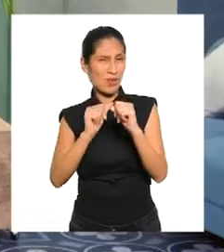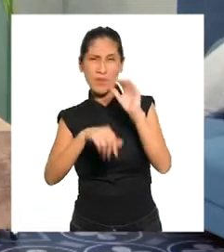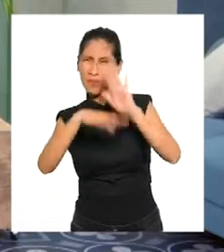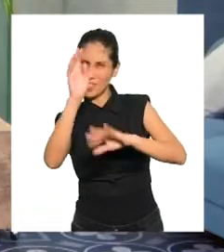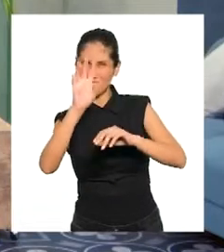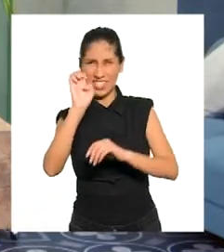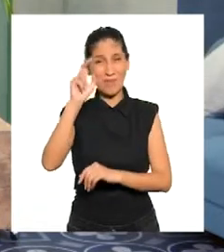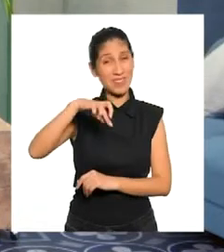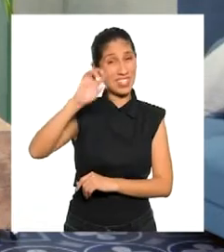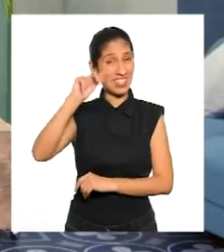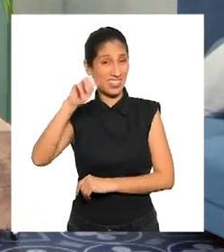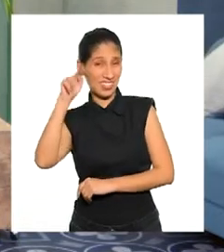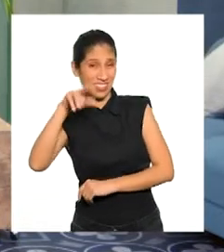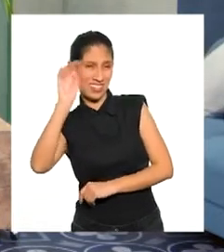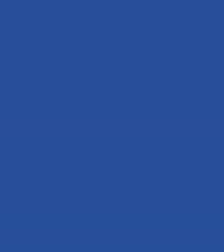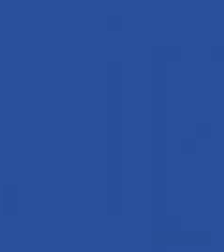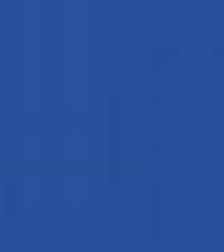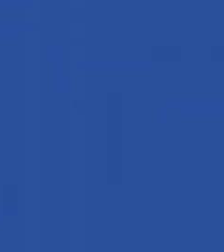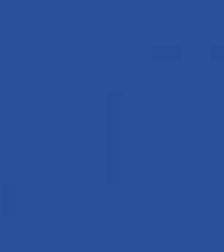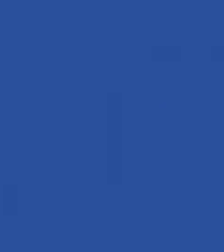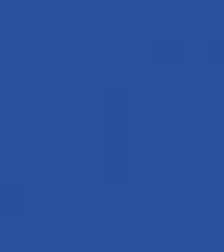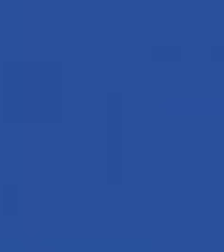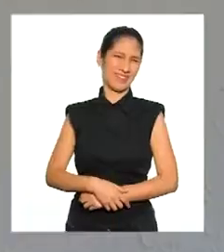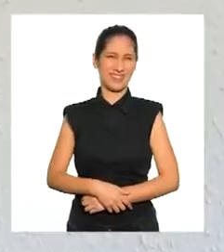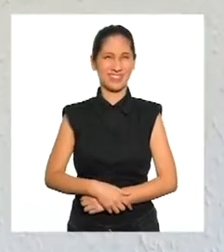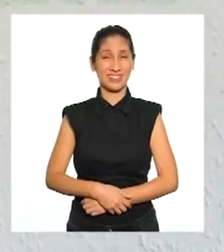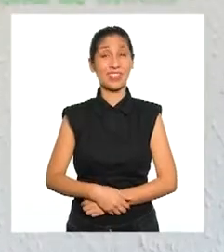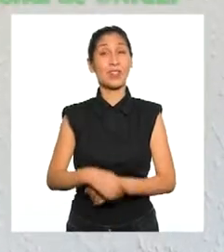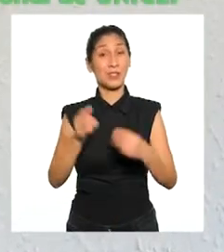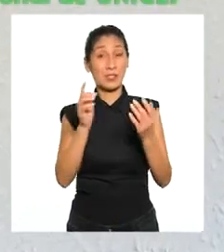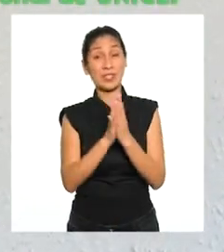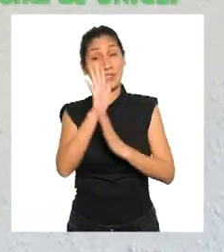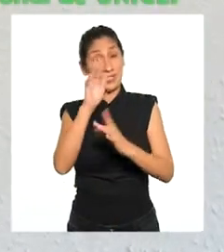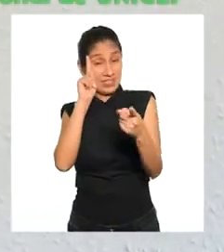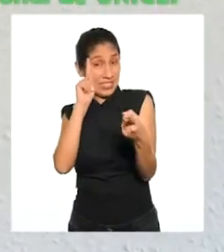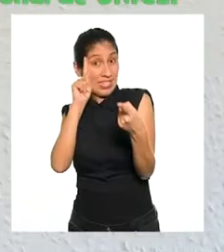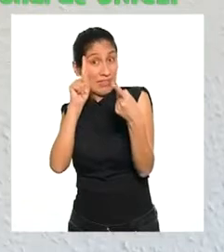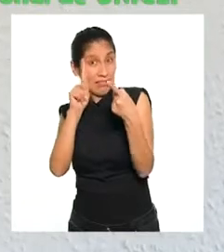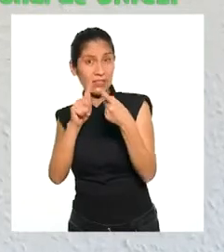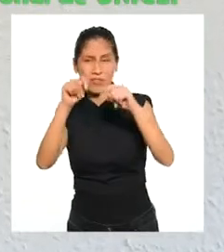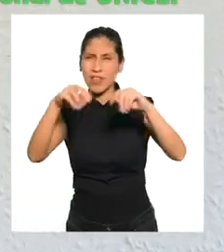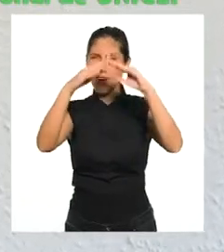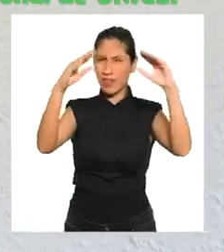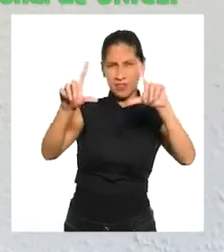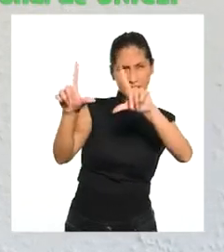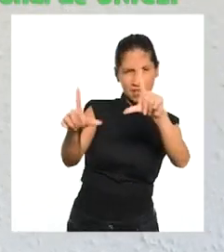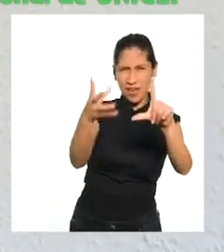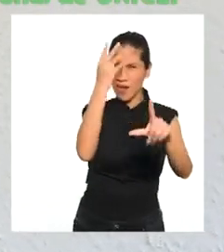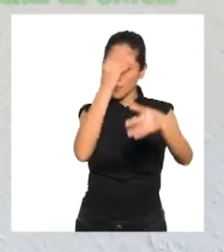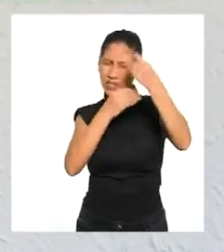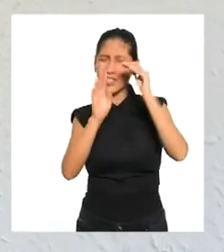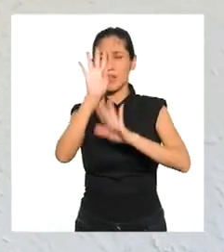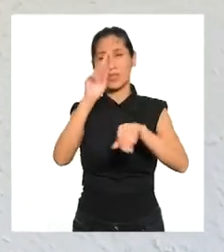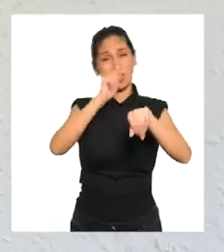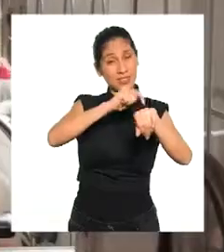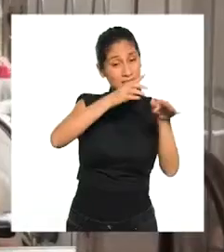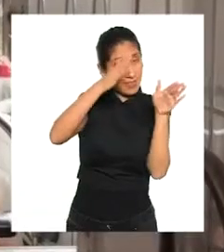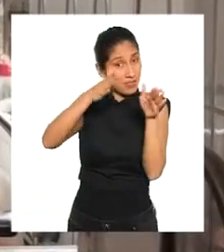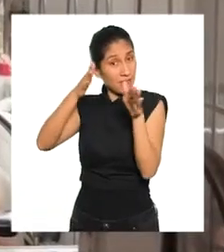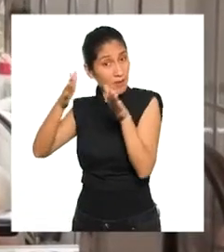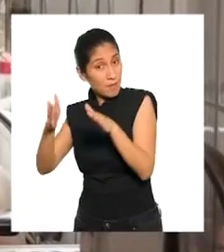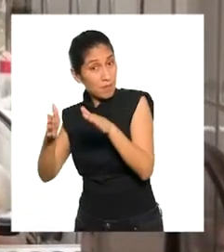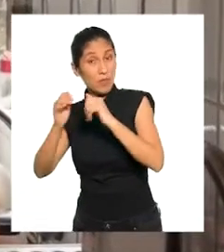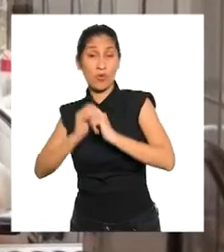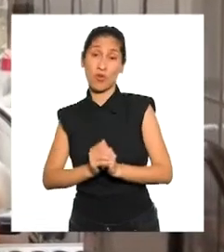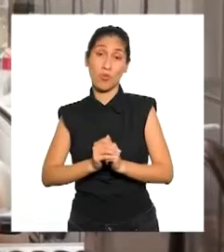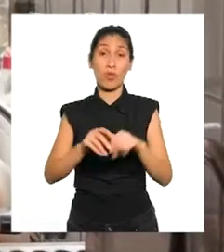más epigenética. ¡Ay, no! Un gran reto de aprender en casa es organizar nuestro tiempo de estudio, sin